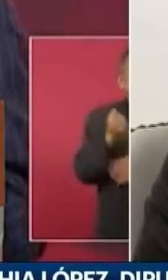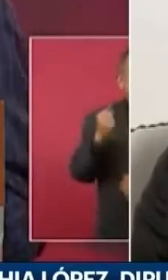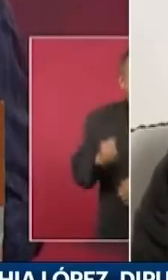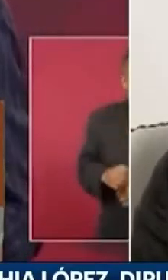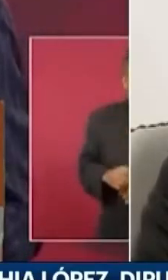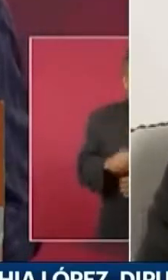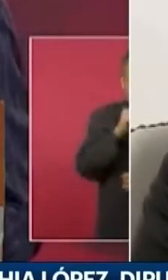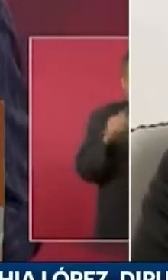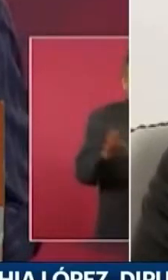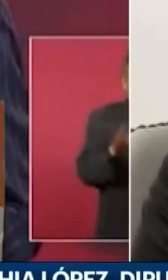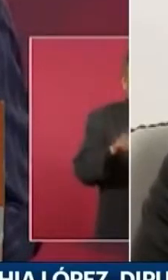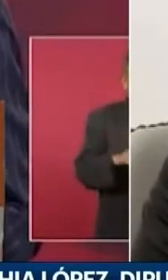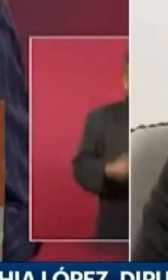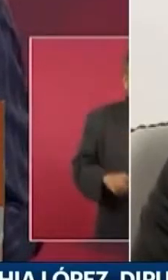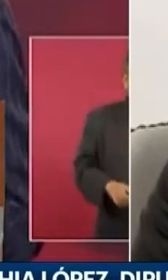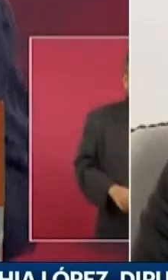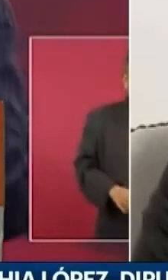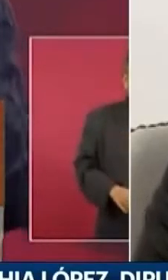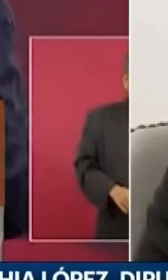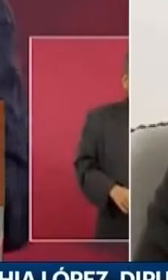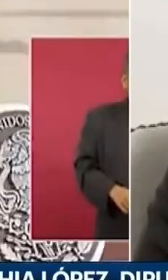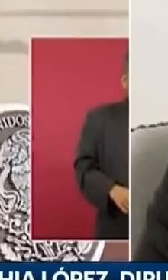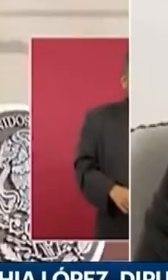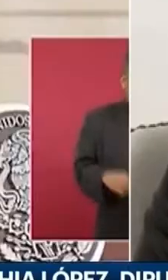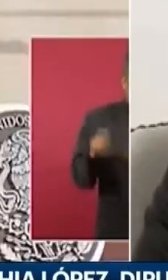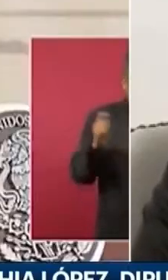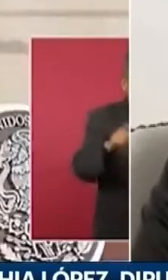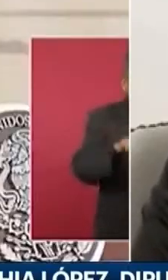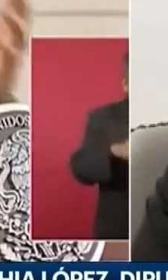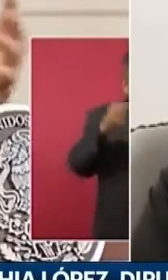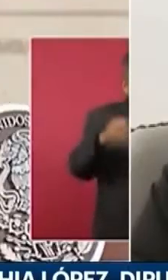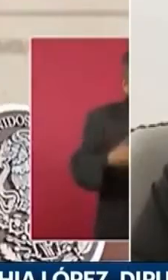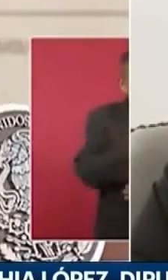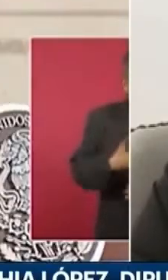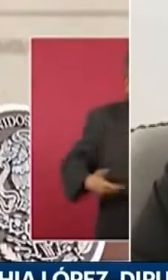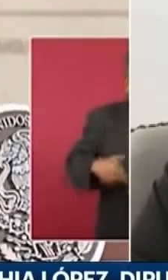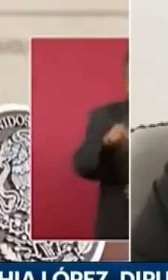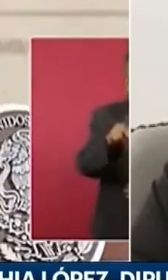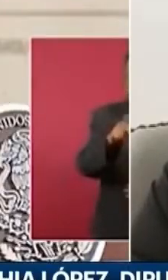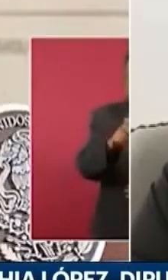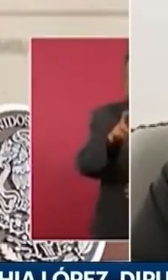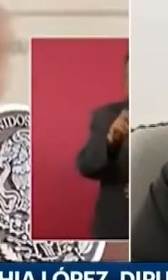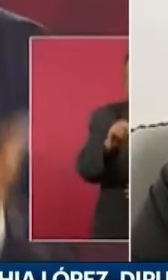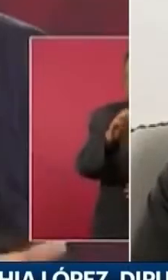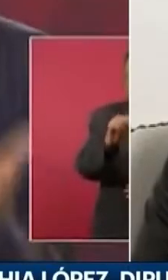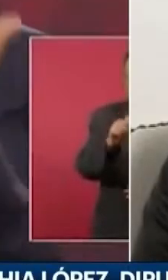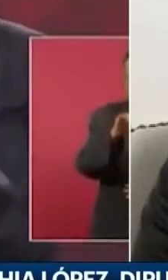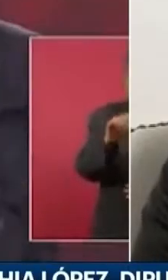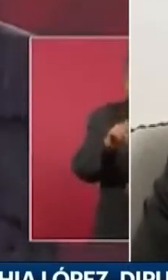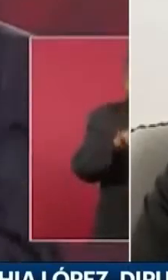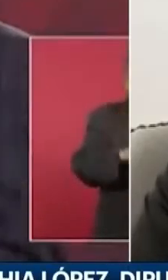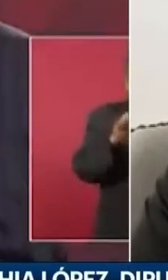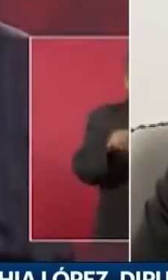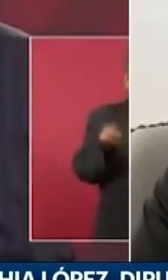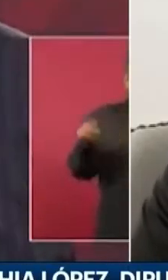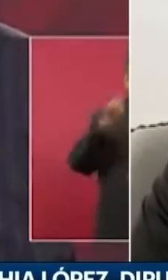es su decisión. Lo que no estamos de acuerdo es de dañar esta Alianza del Pacífico, que es